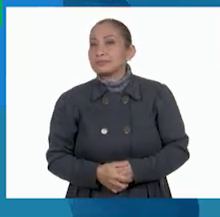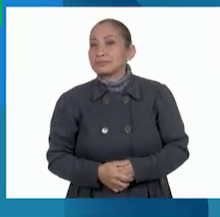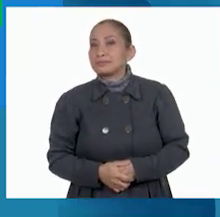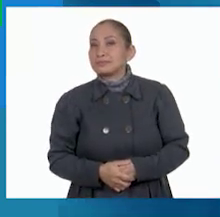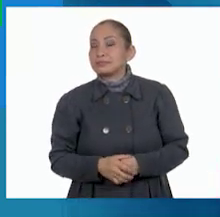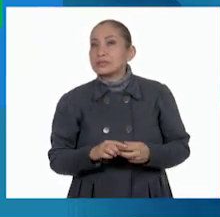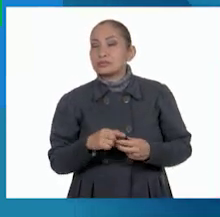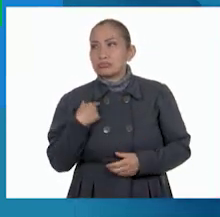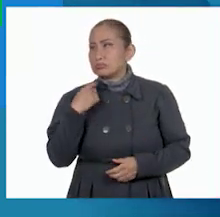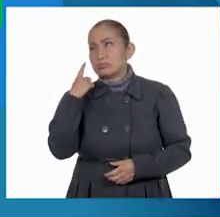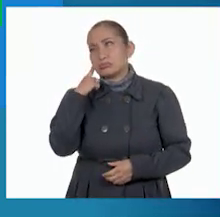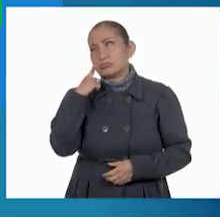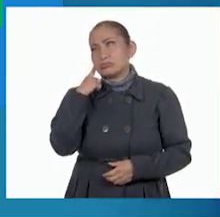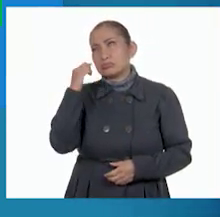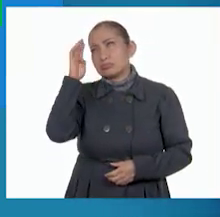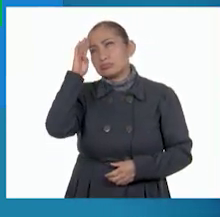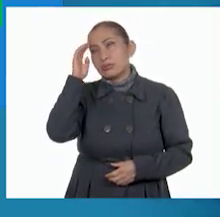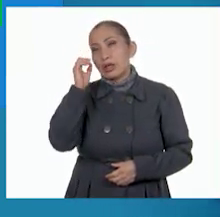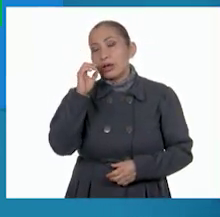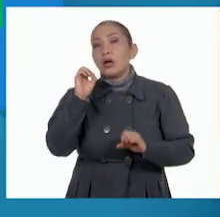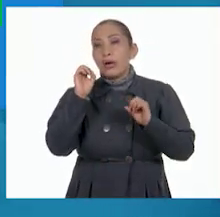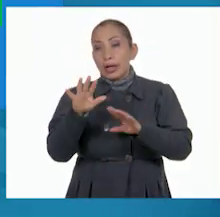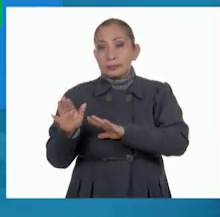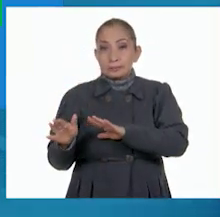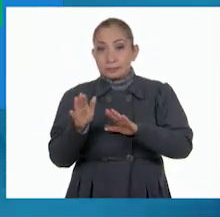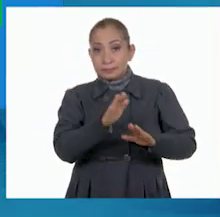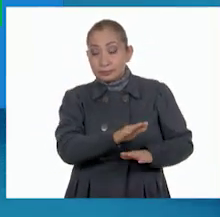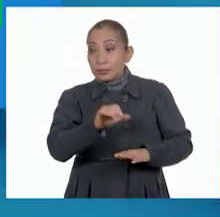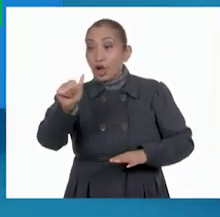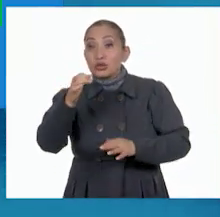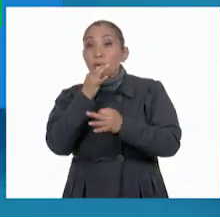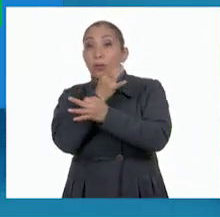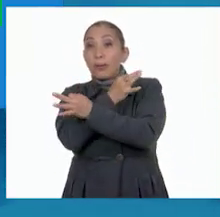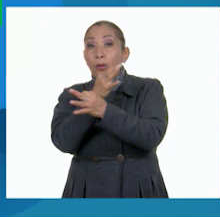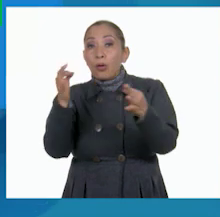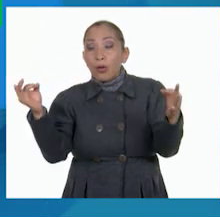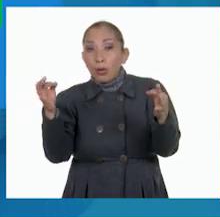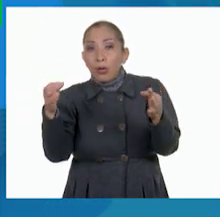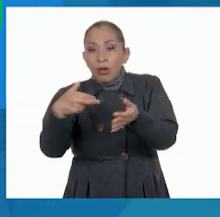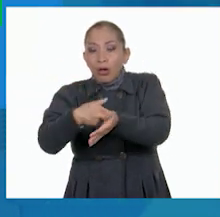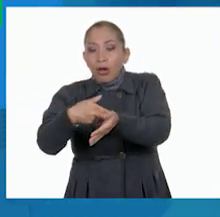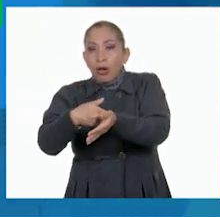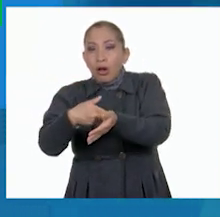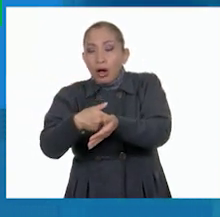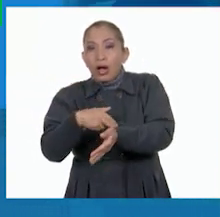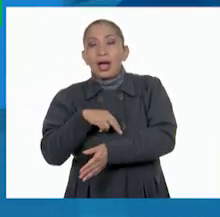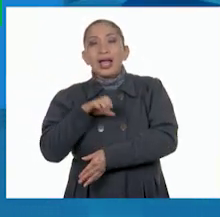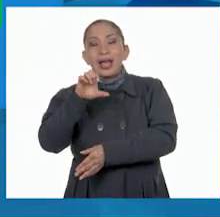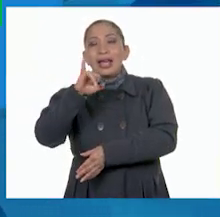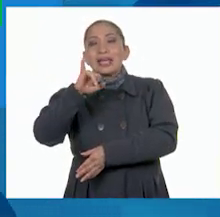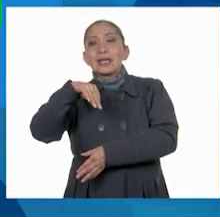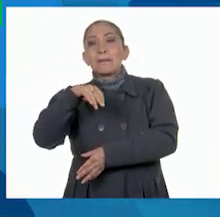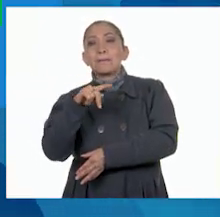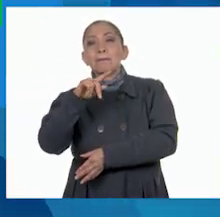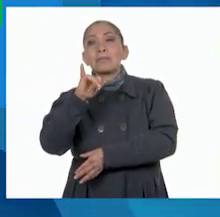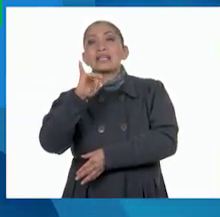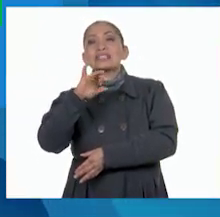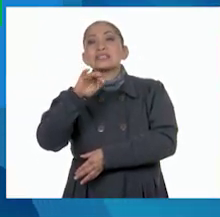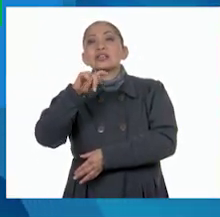Esa como que no me late mucho. Bueno, dice el mensaje implícito. Las opciones